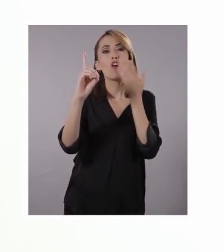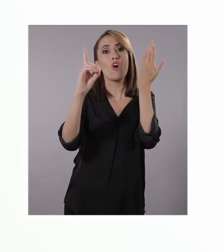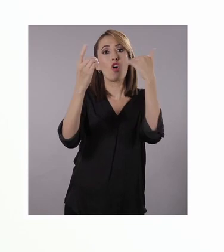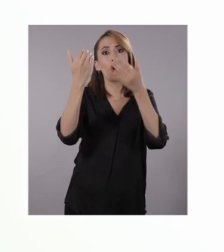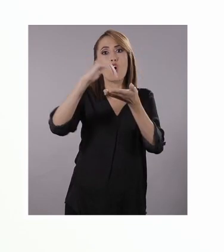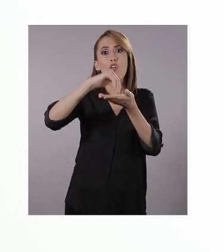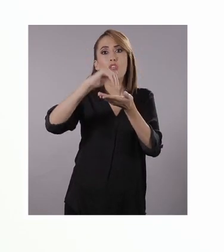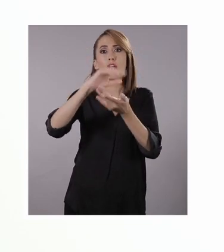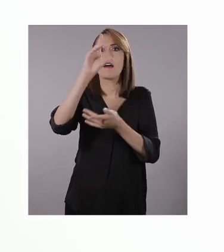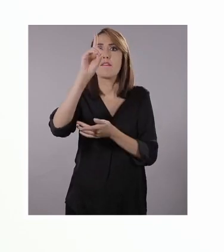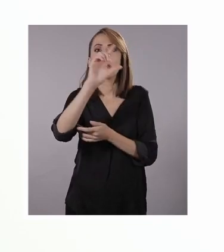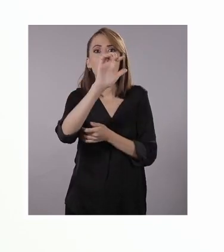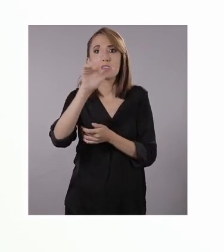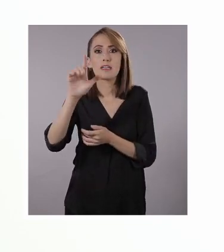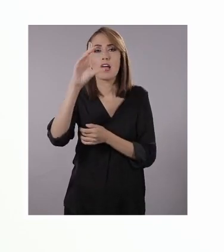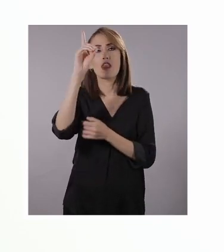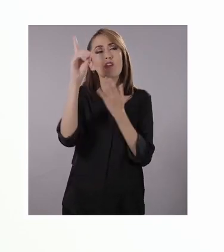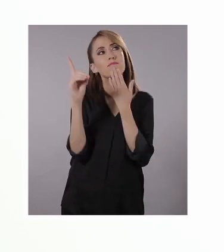Interesante.